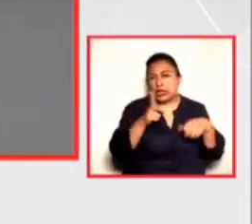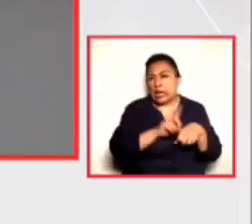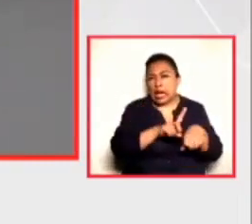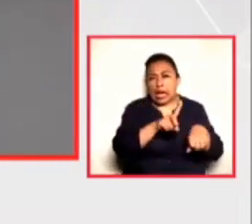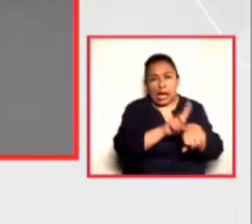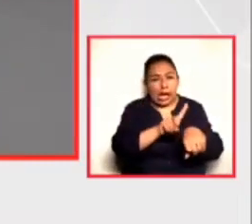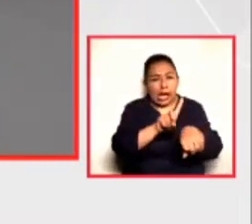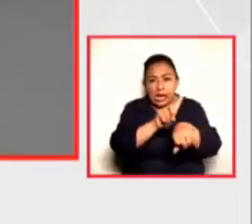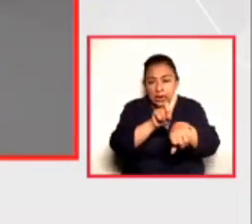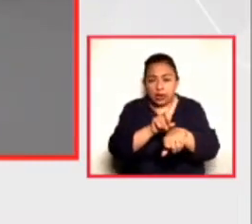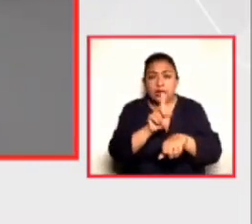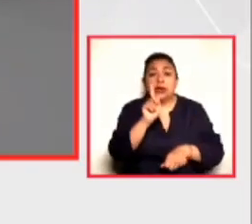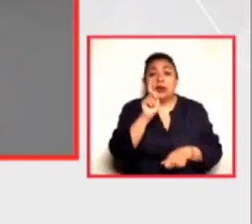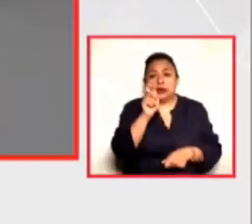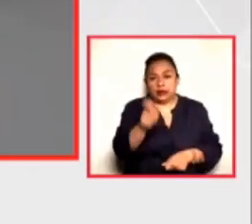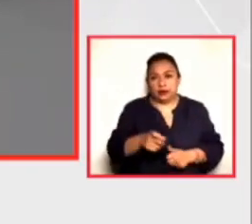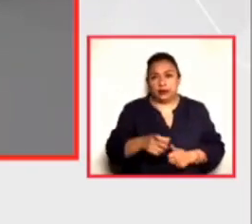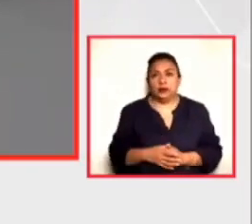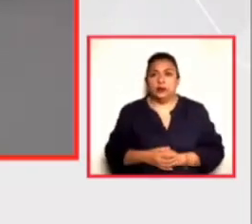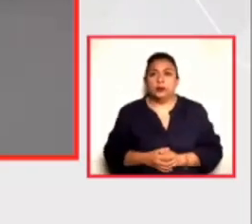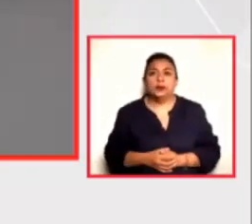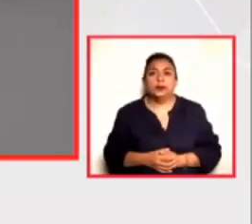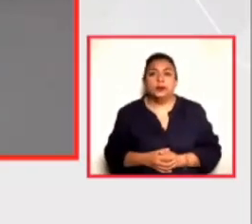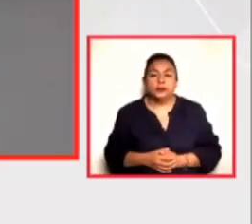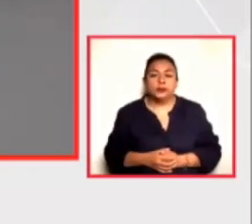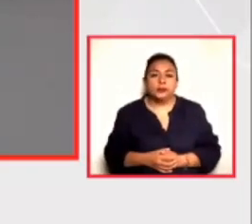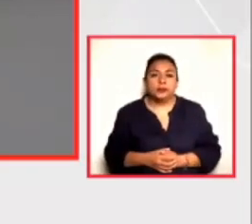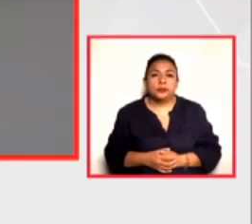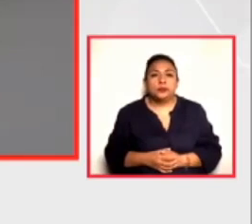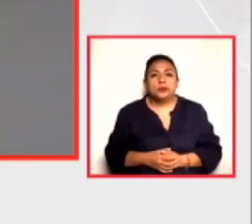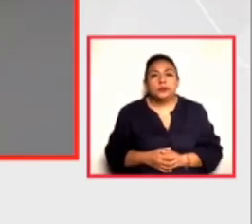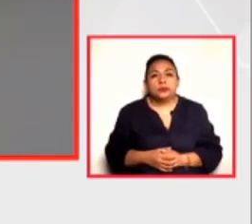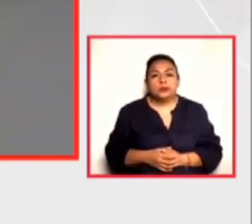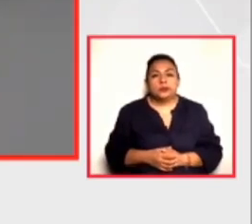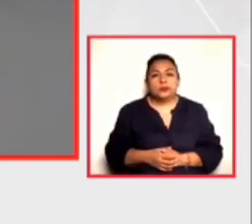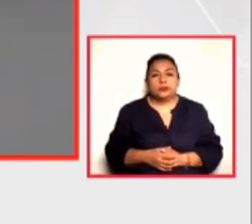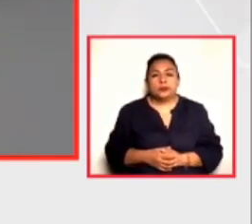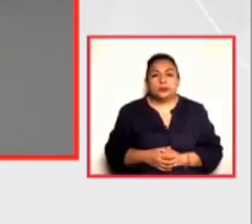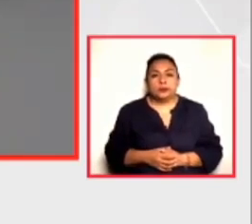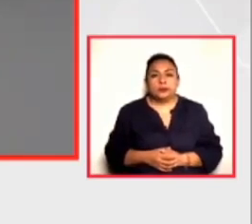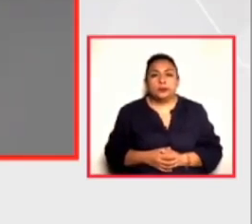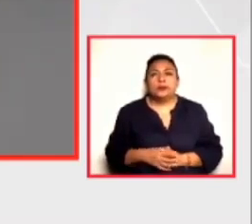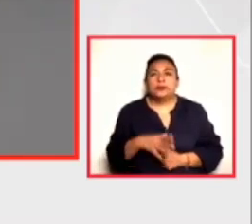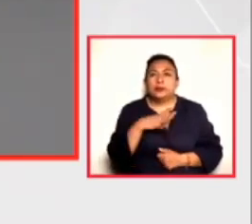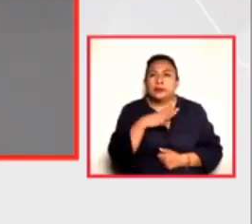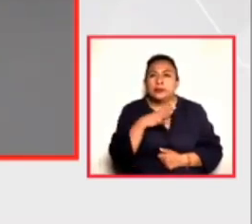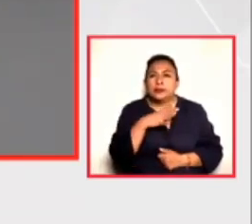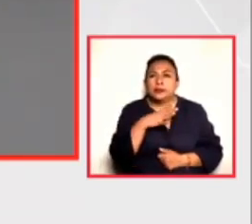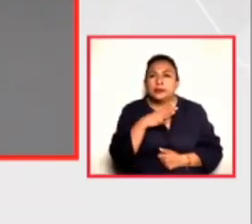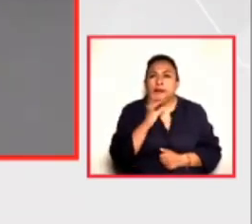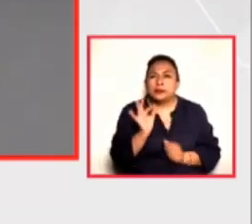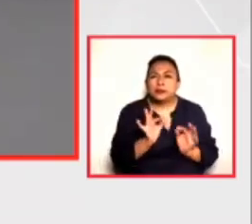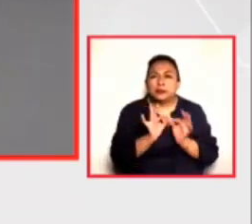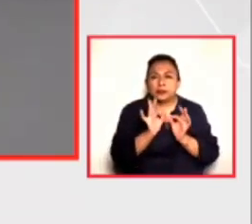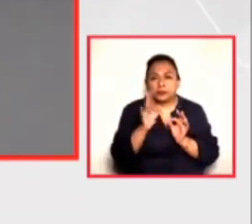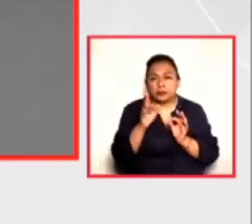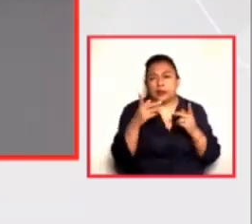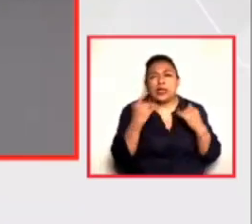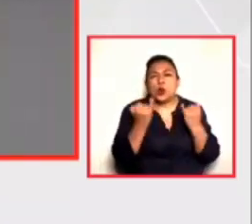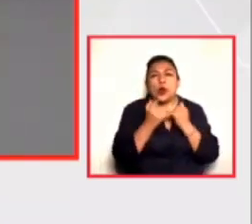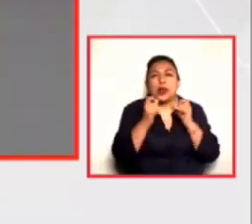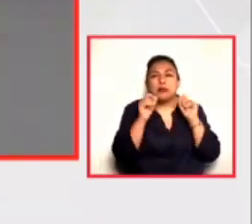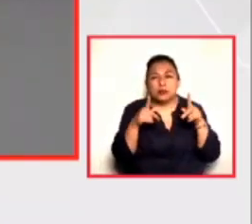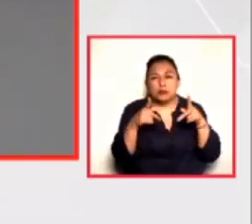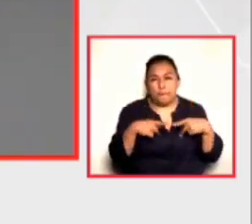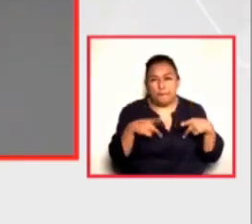que están tomados exactamente como cuando un paisajista pinta